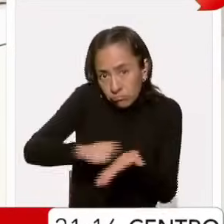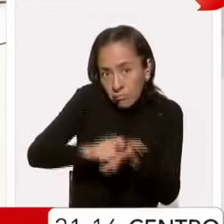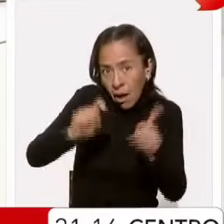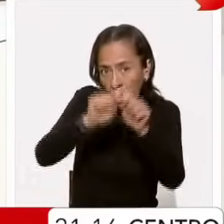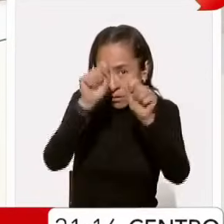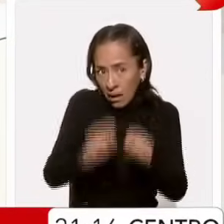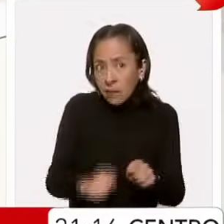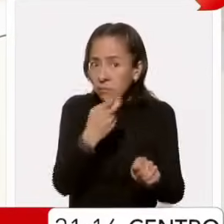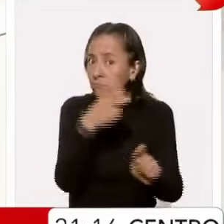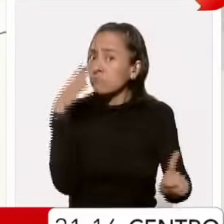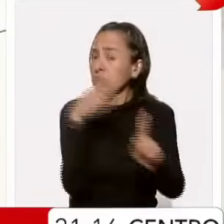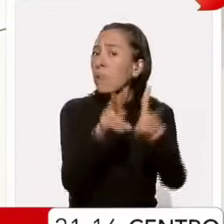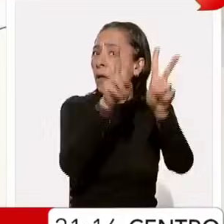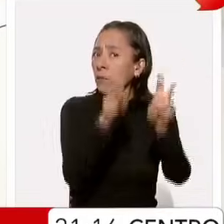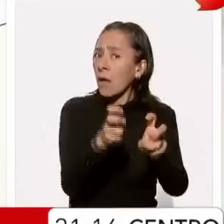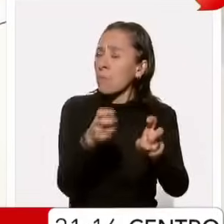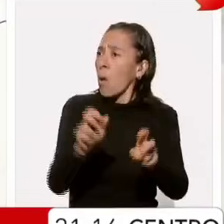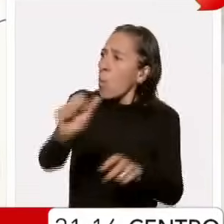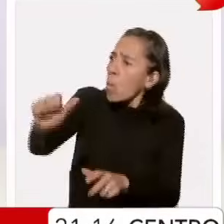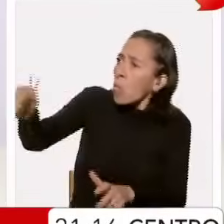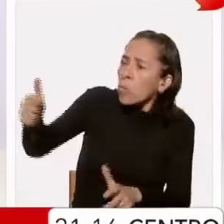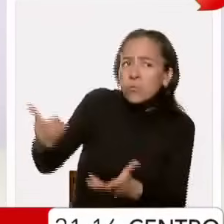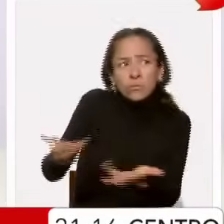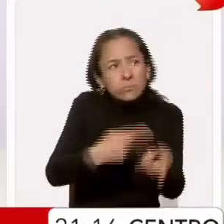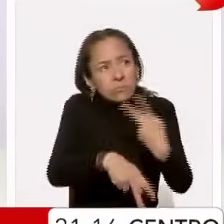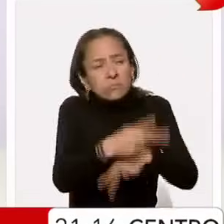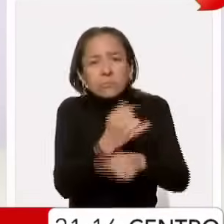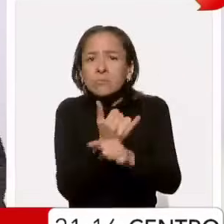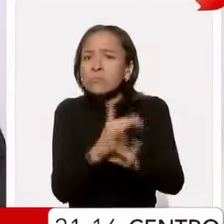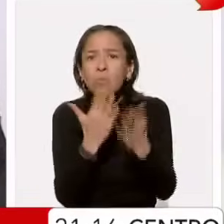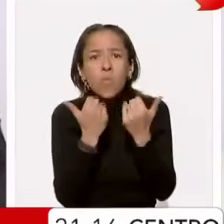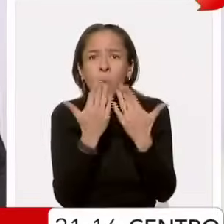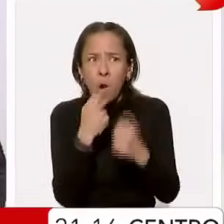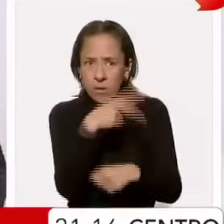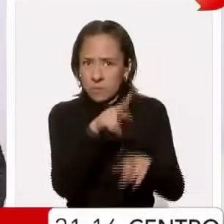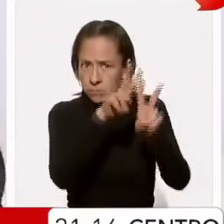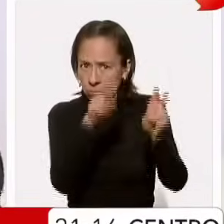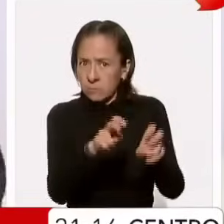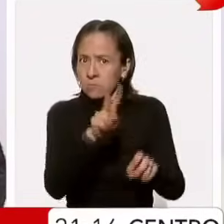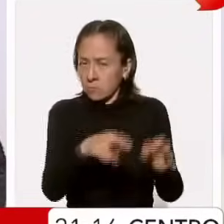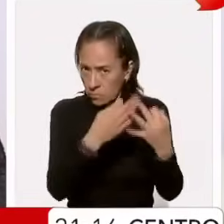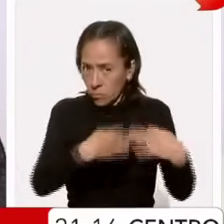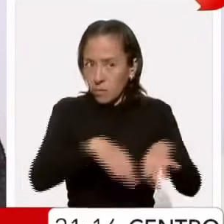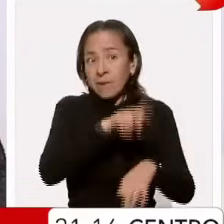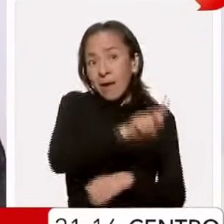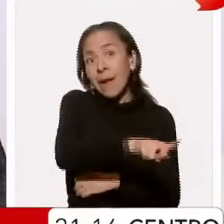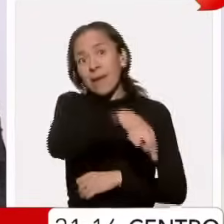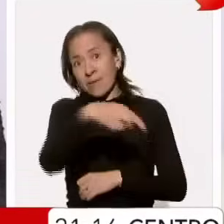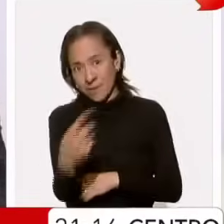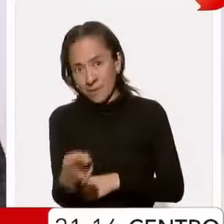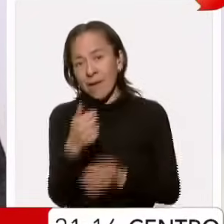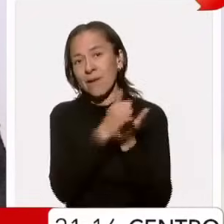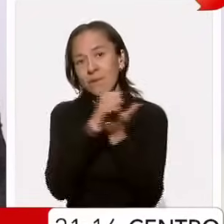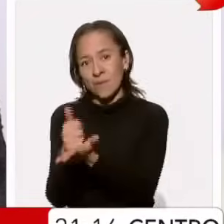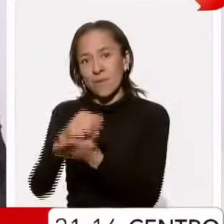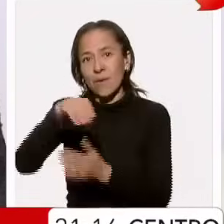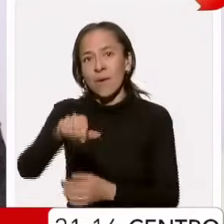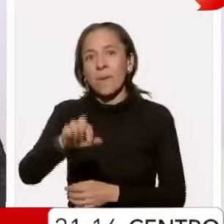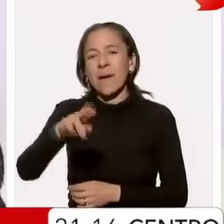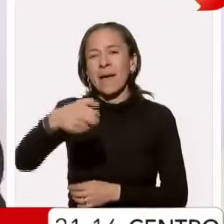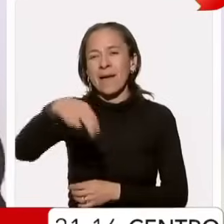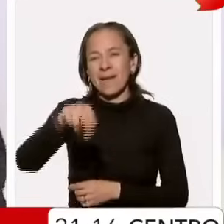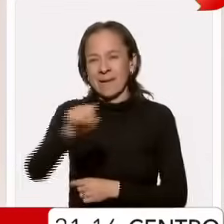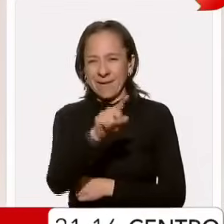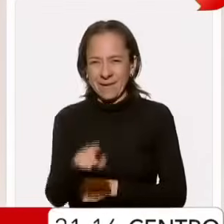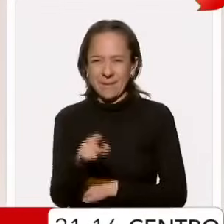escrito sobre eso. Es un trabajo muy interesante. Él ayudó a Francia Márquez en la campaña en Colombia, que por